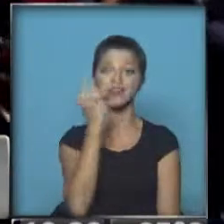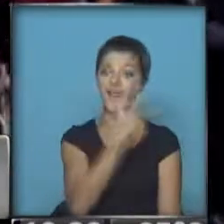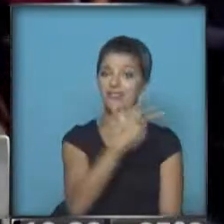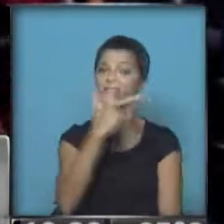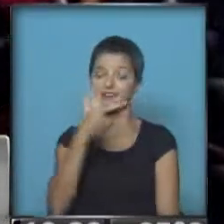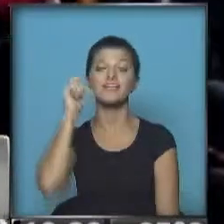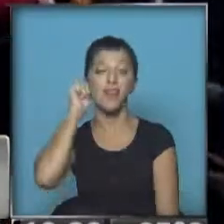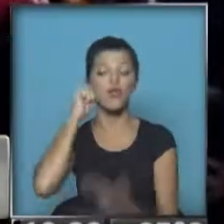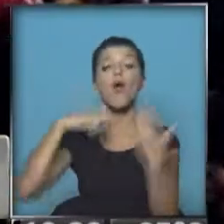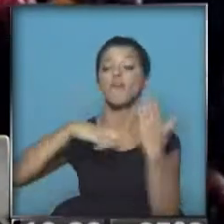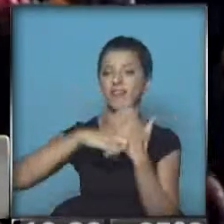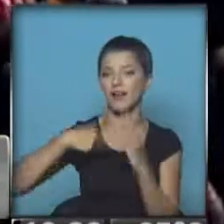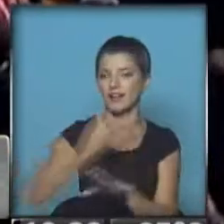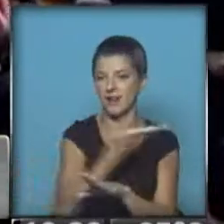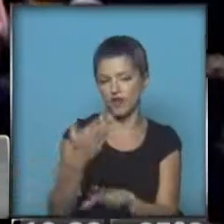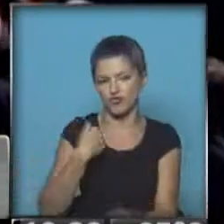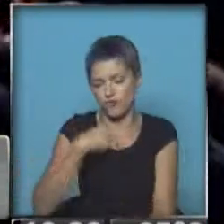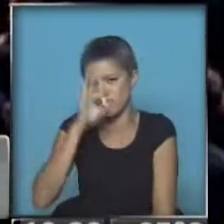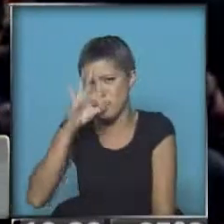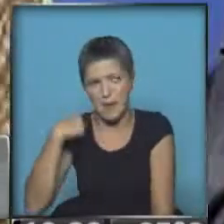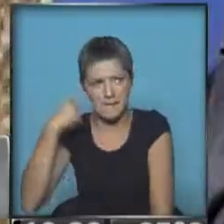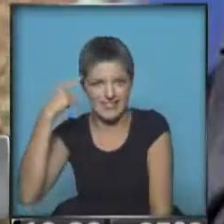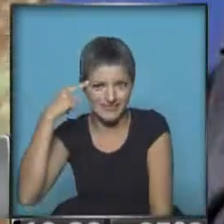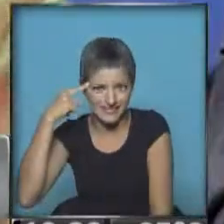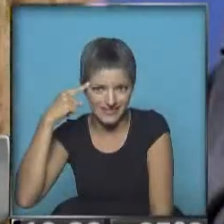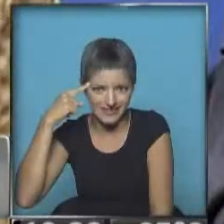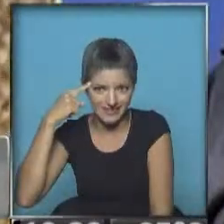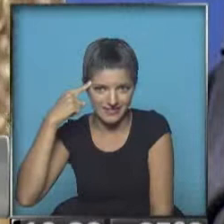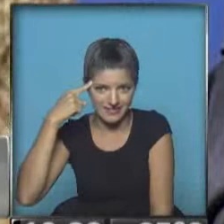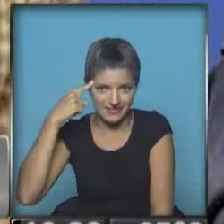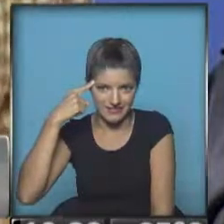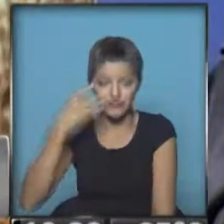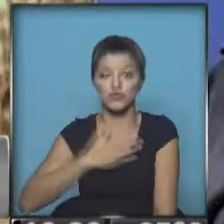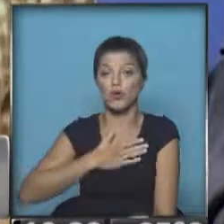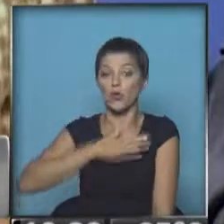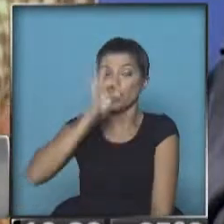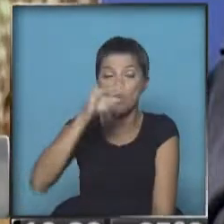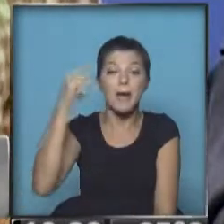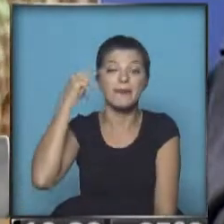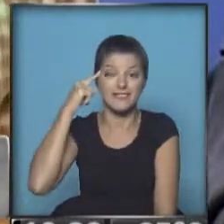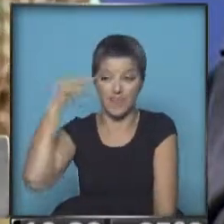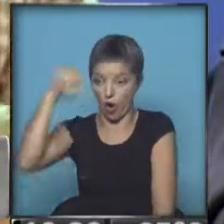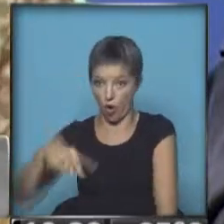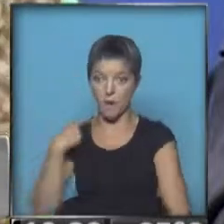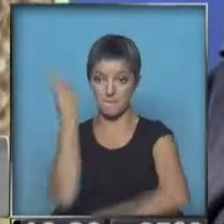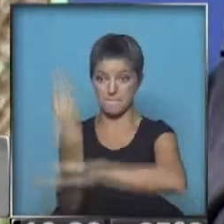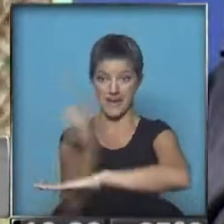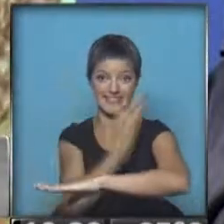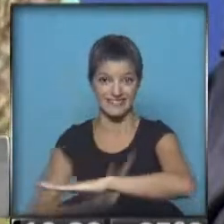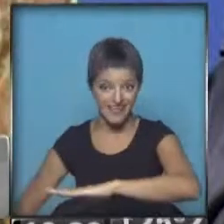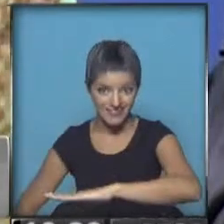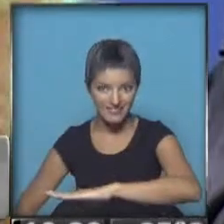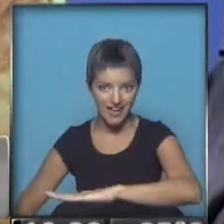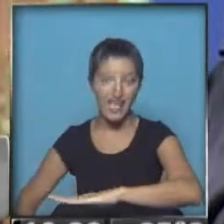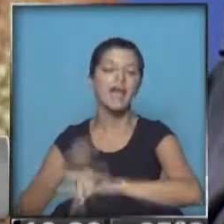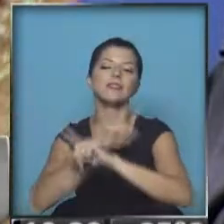33 años, fiscal general. Nunca soñé. Si nunca soñé estar como presidente de la República, les puedo asegurar que